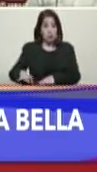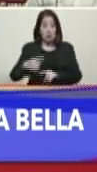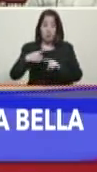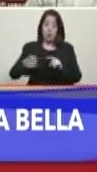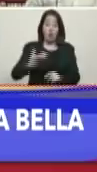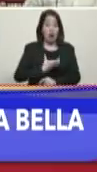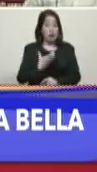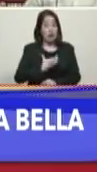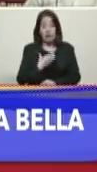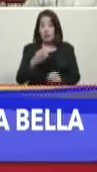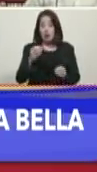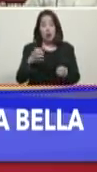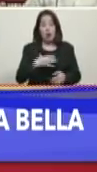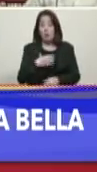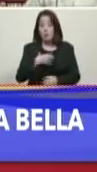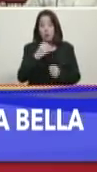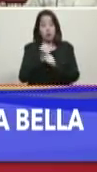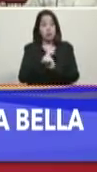alcaldesa